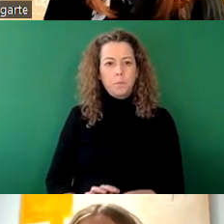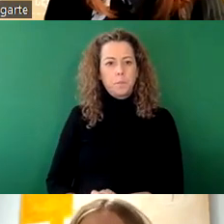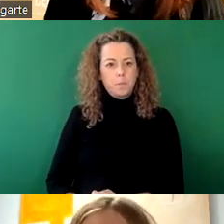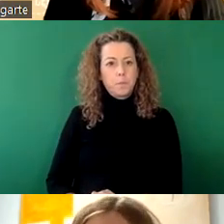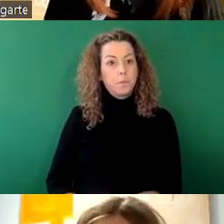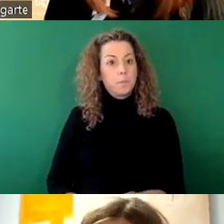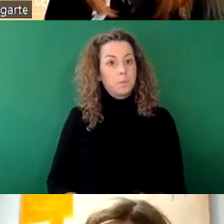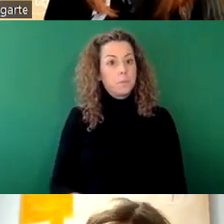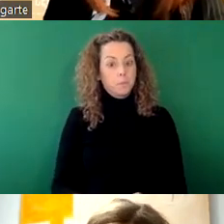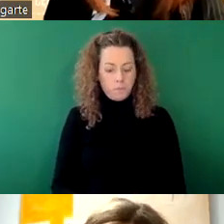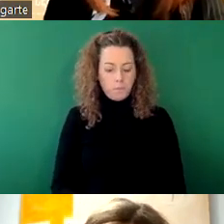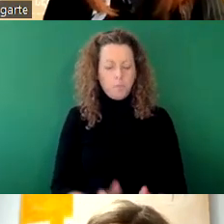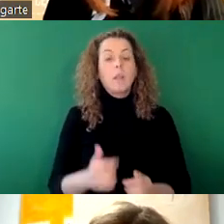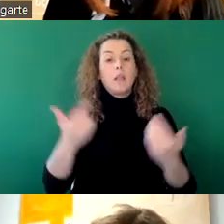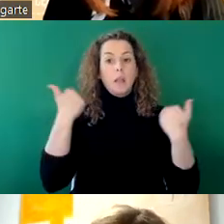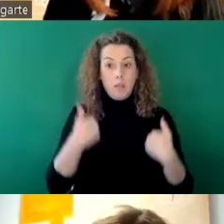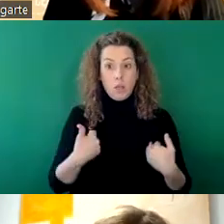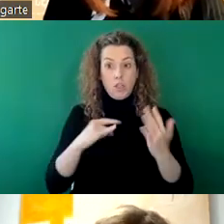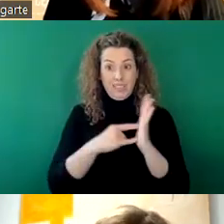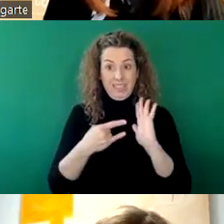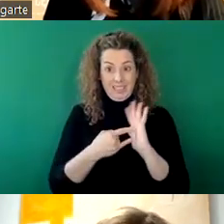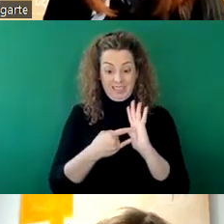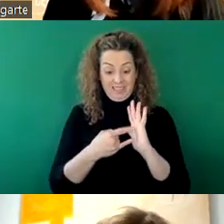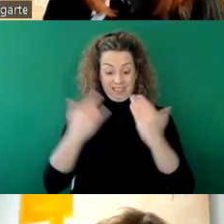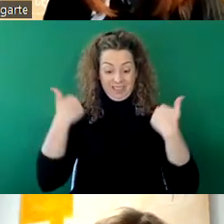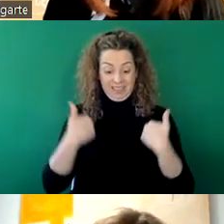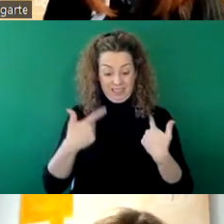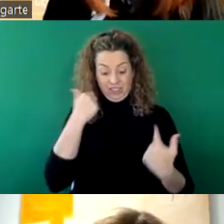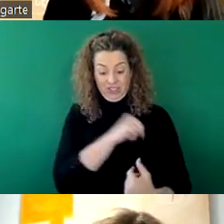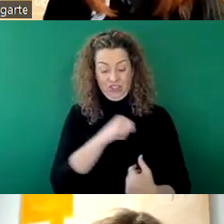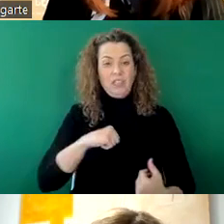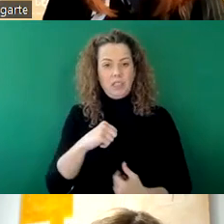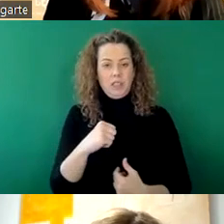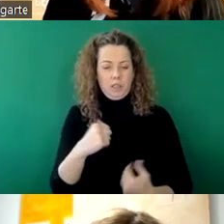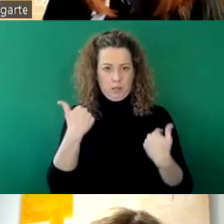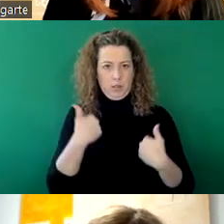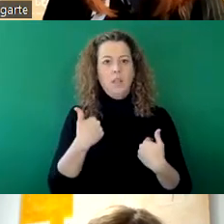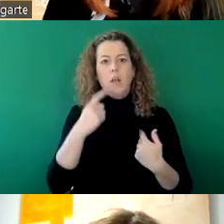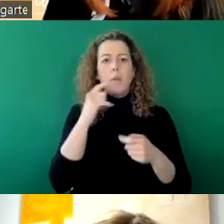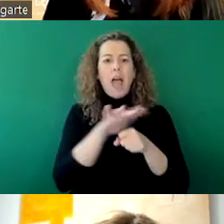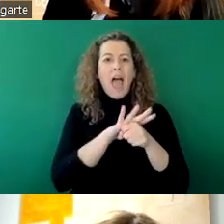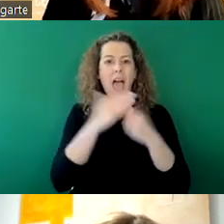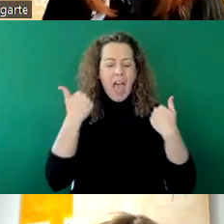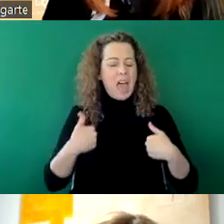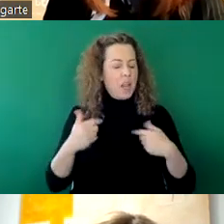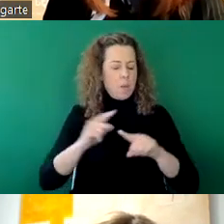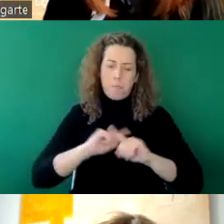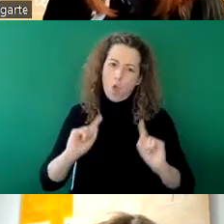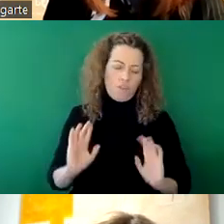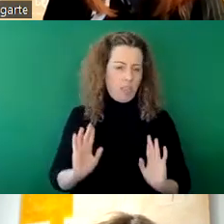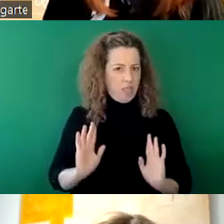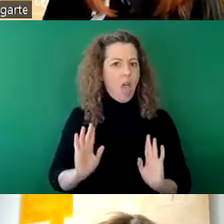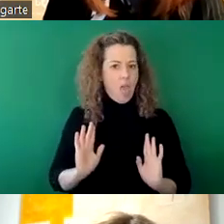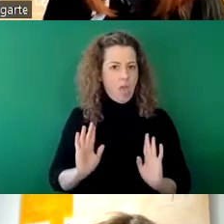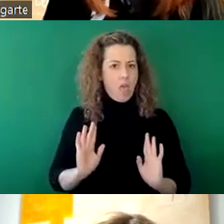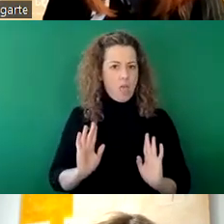de las contenciones físicas personales, hay que tener claro varias cosas. Lo primero son que hay una serie de áreas que están prohibidas, en las que